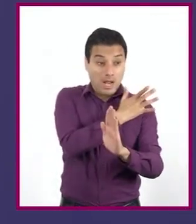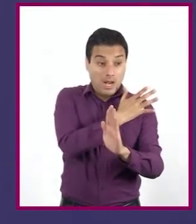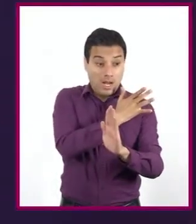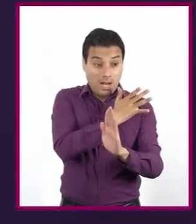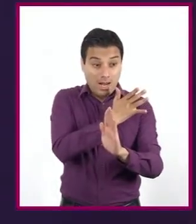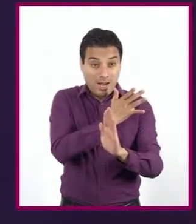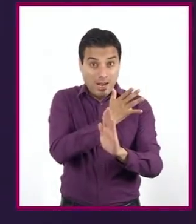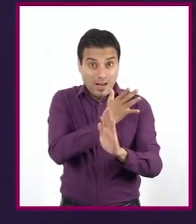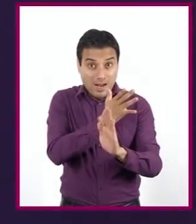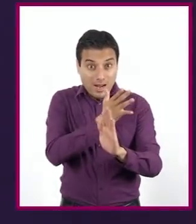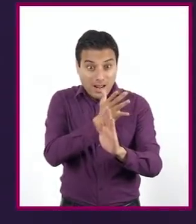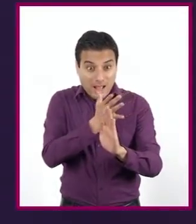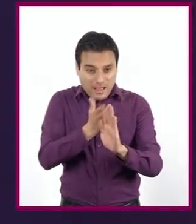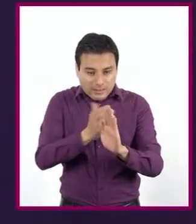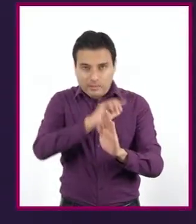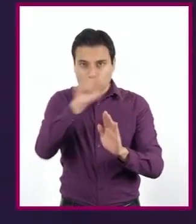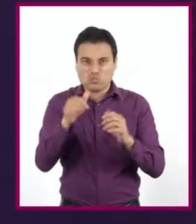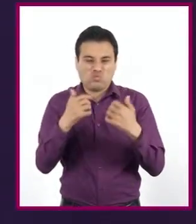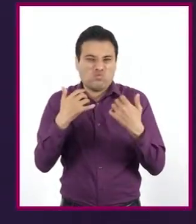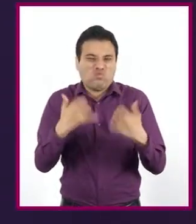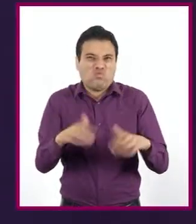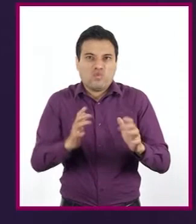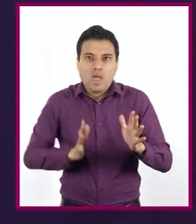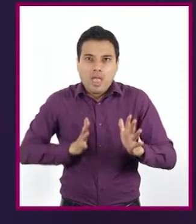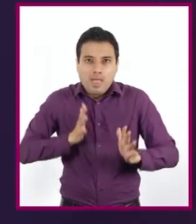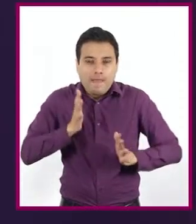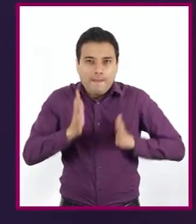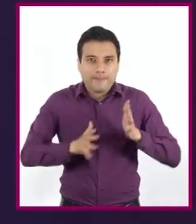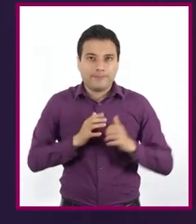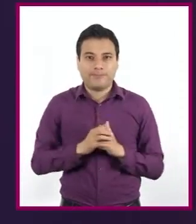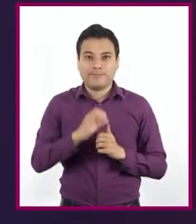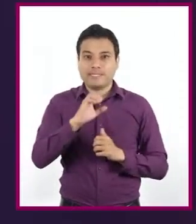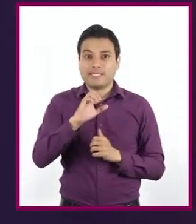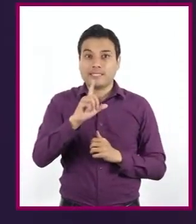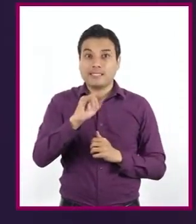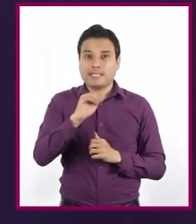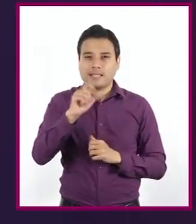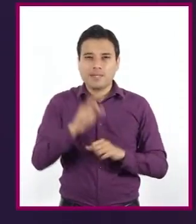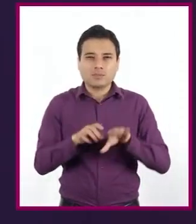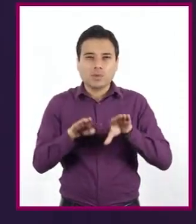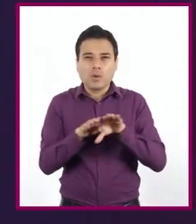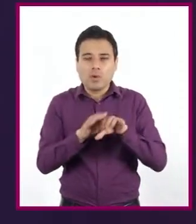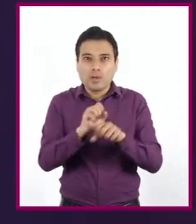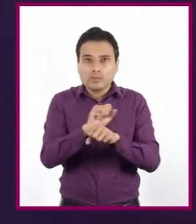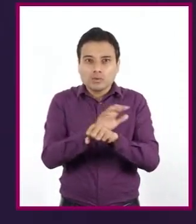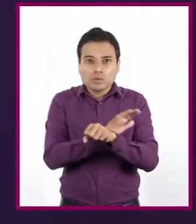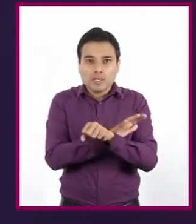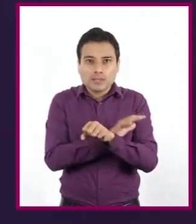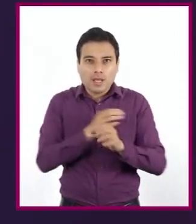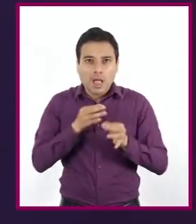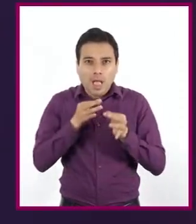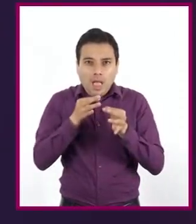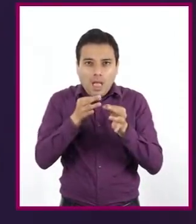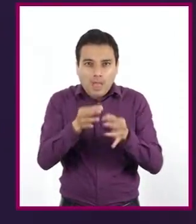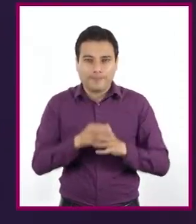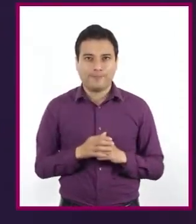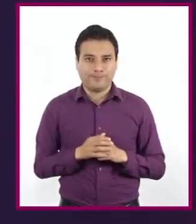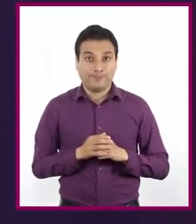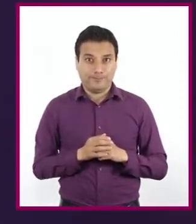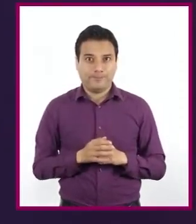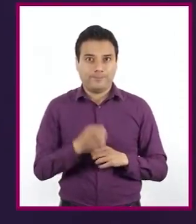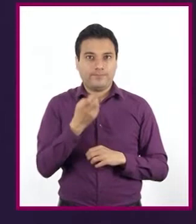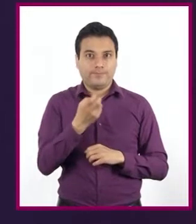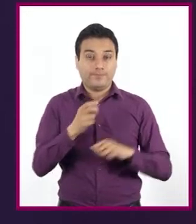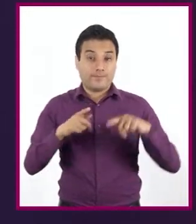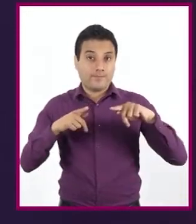consecuencias. Podríamos decir que el clímax es el momento más emocionante de toda la obra, ya que se decide si